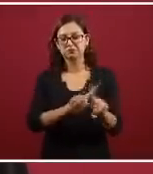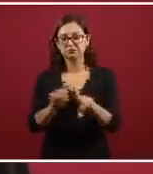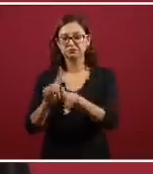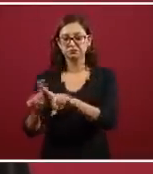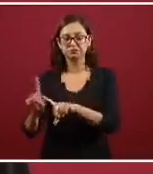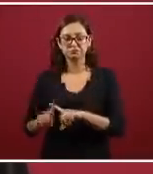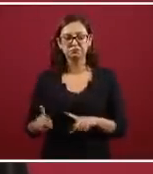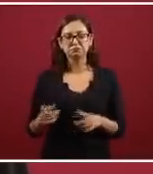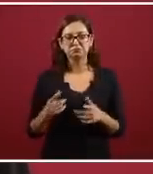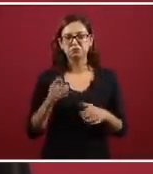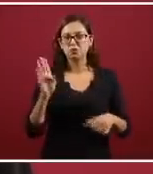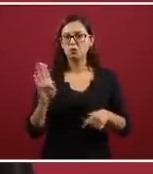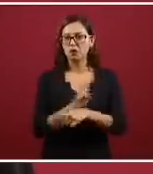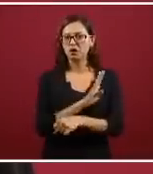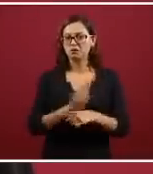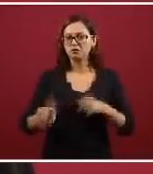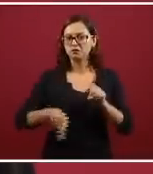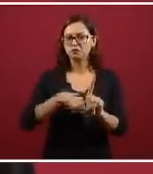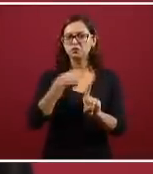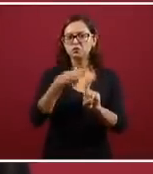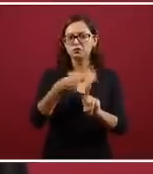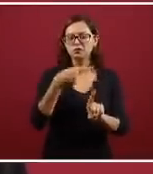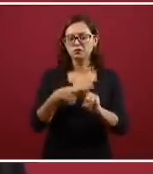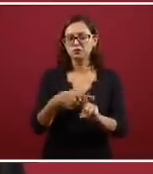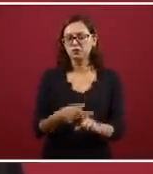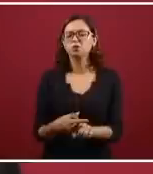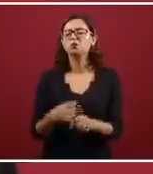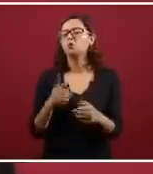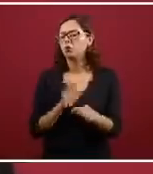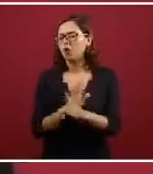pleito, el ir a tribunales